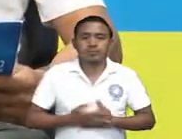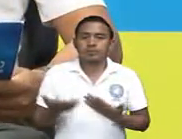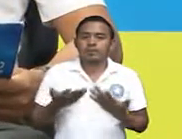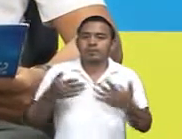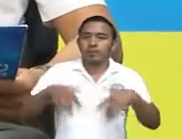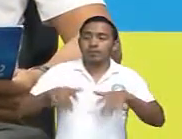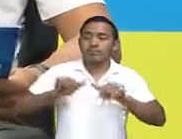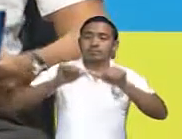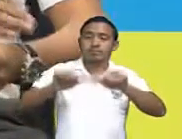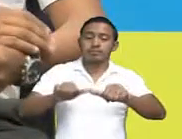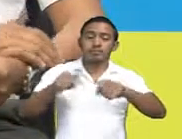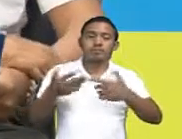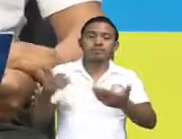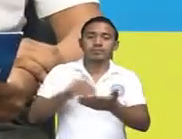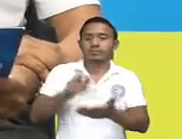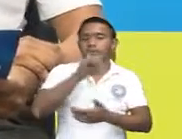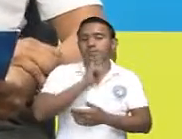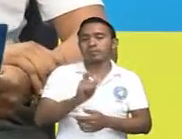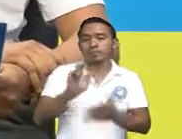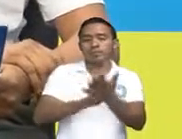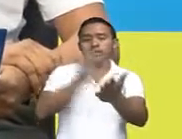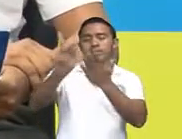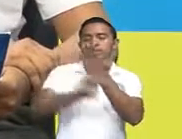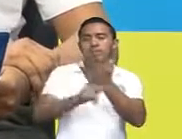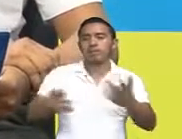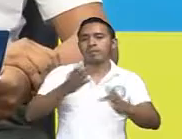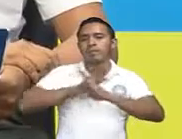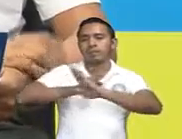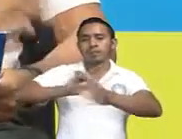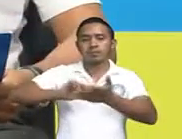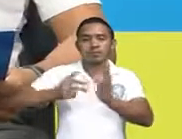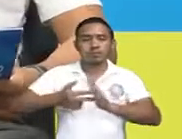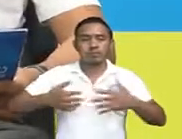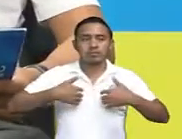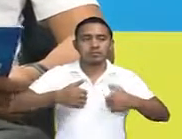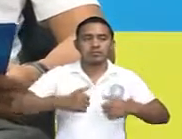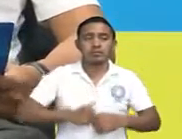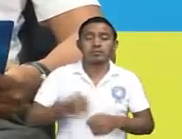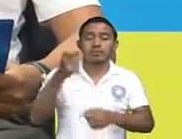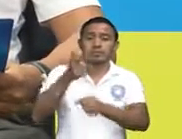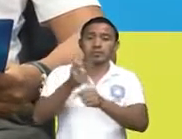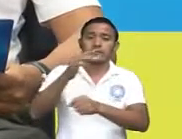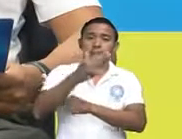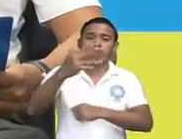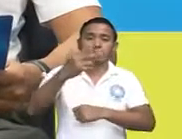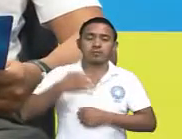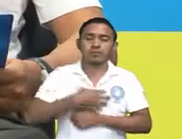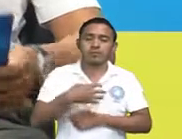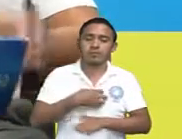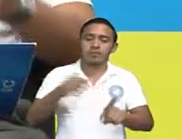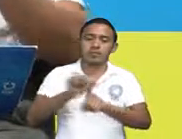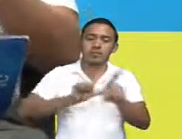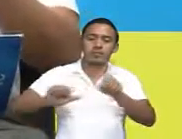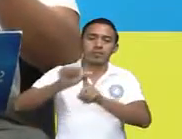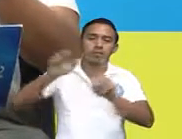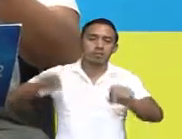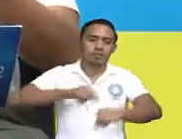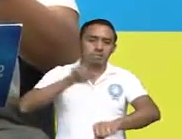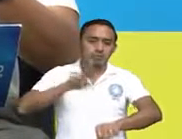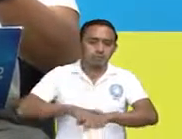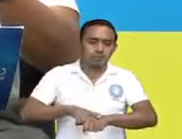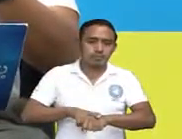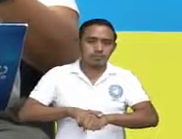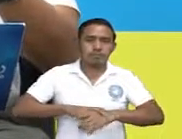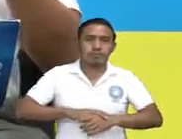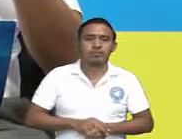Estamos de regreso, amigos televidentes, en su gustado programa Prevenir de Salud a través de la frecuencia del canal 98, el canal parlamentario, el canal de